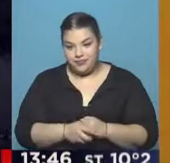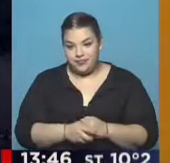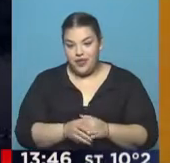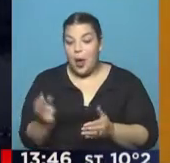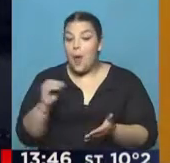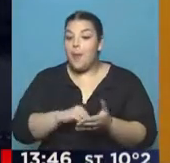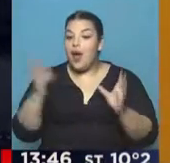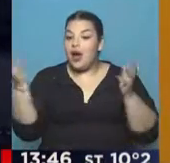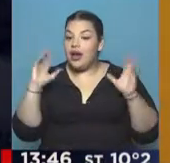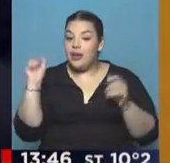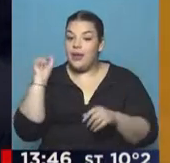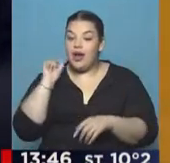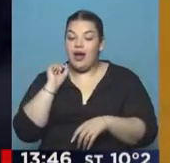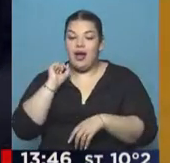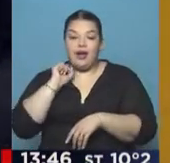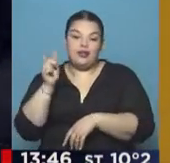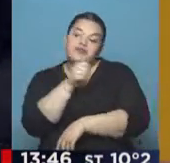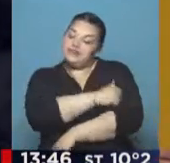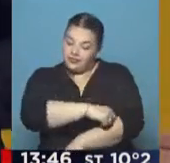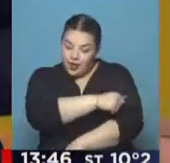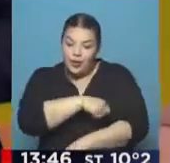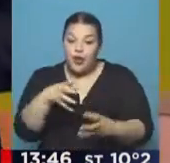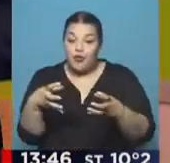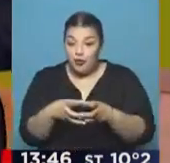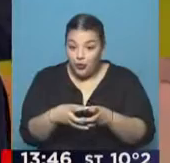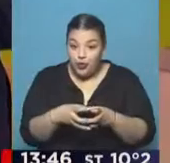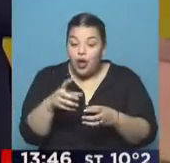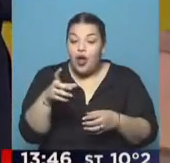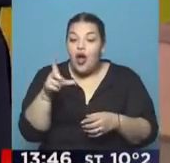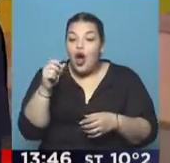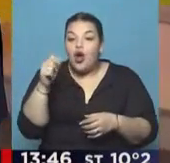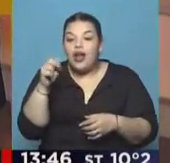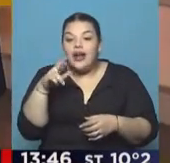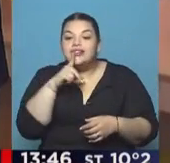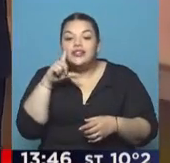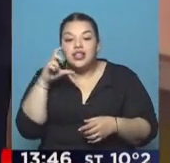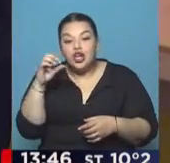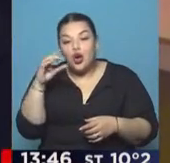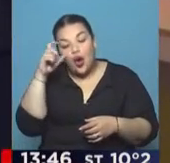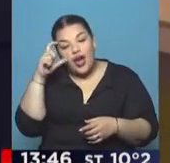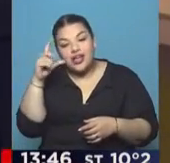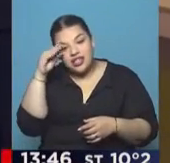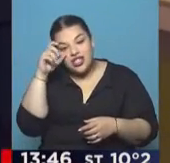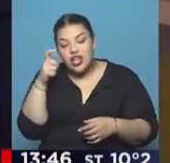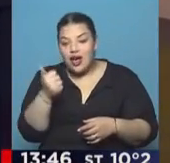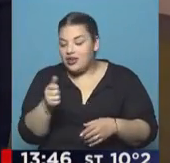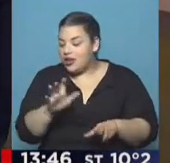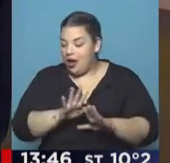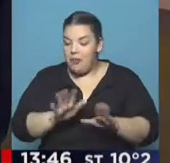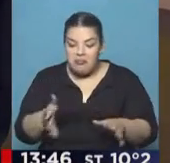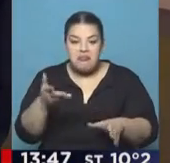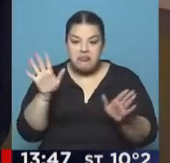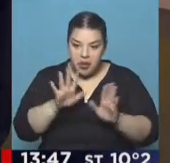más del clima olímpico, en este caso el fútbol. Julio Jorge Olarticoechea, el entrenador, tiene más o menos todo delineado para lo que será el